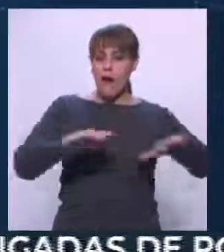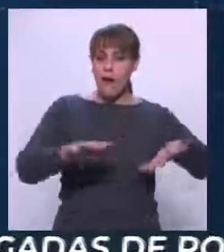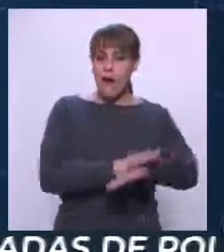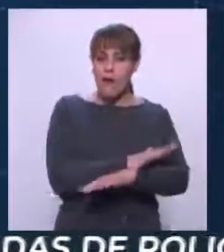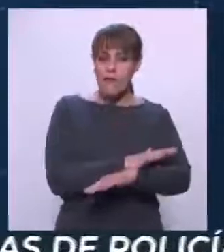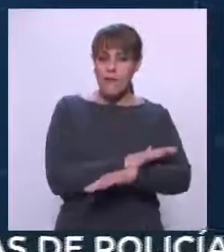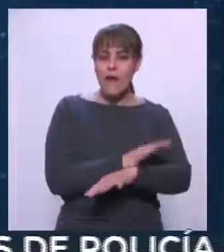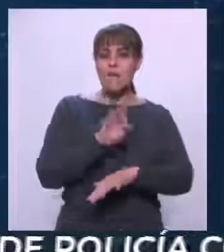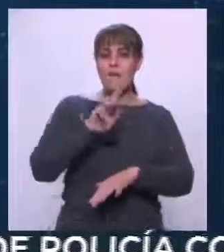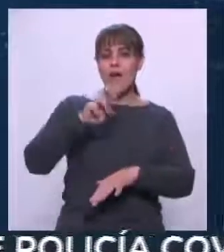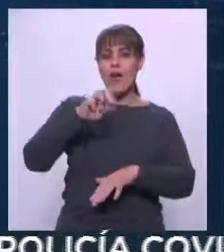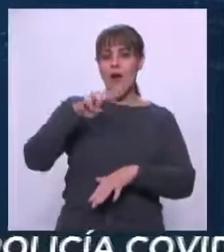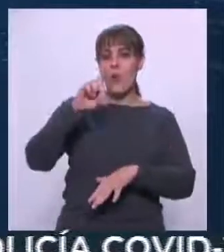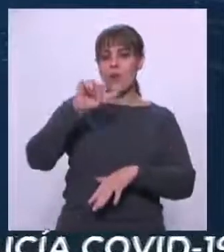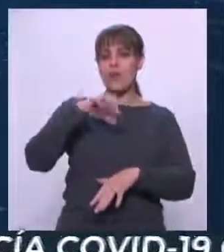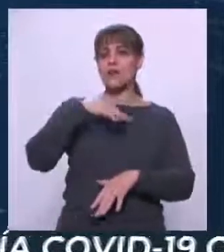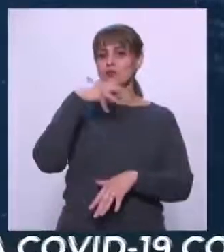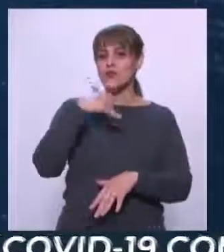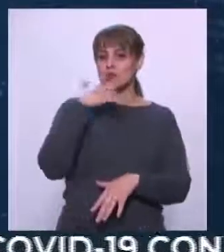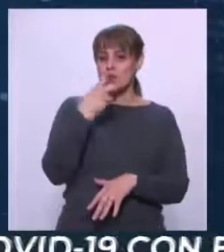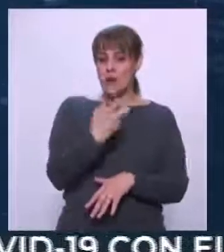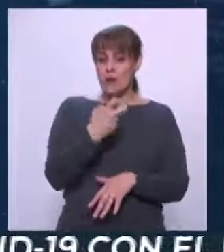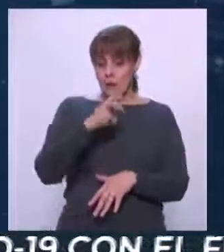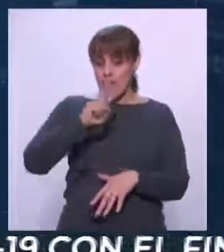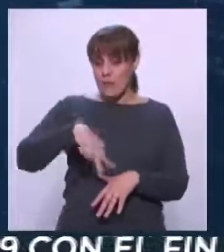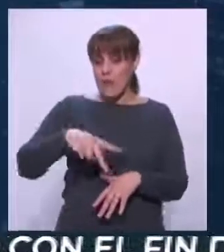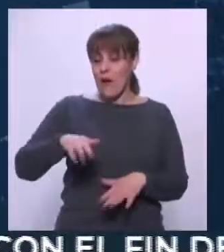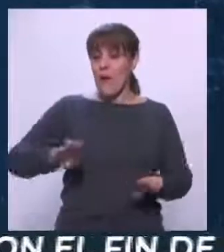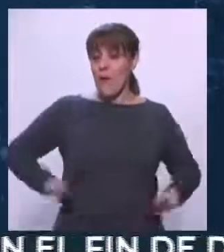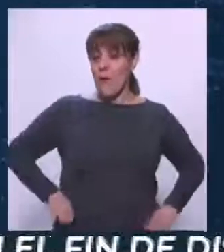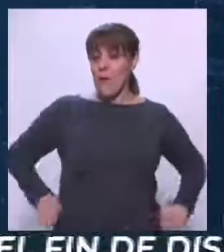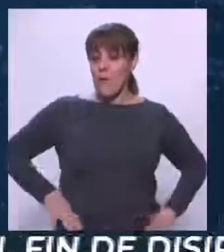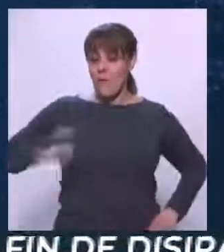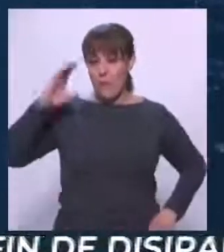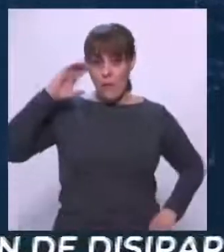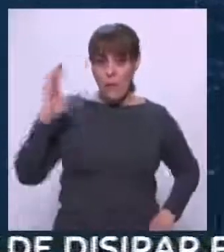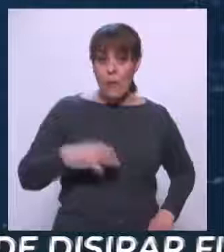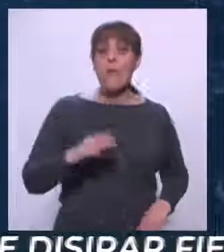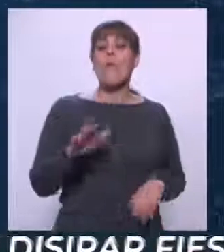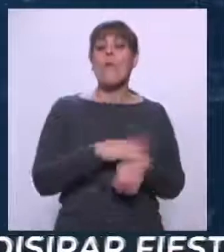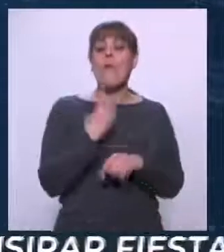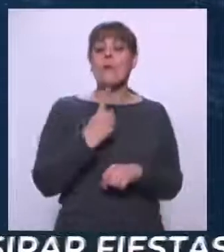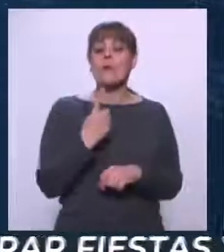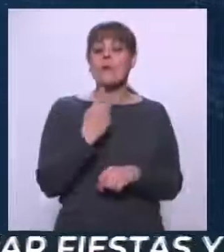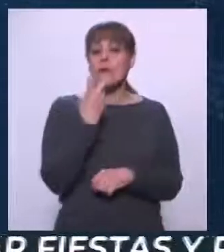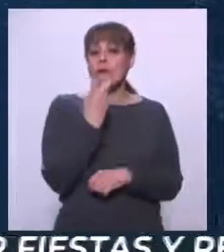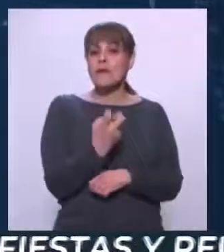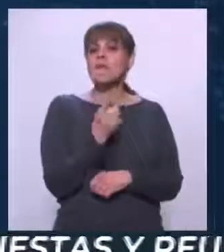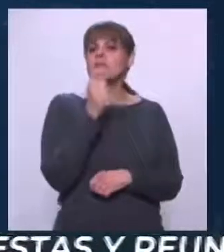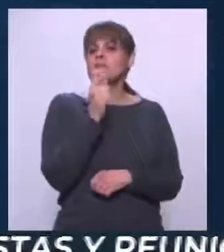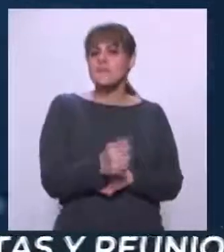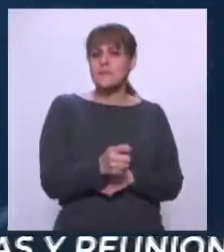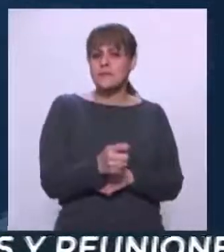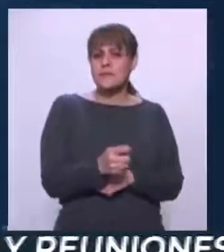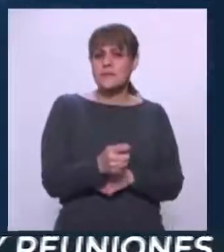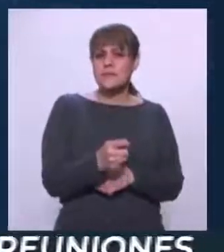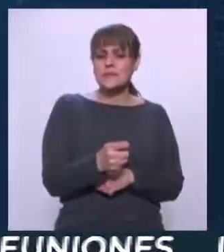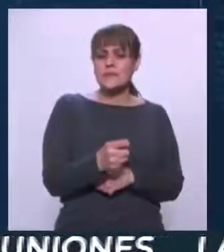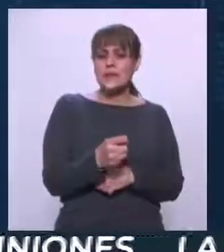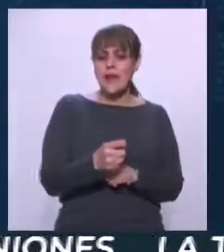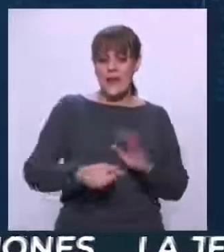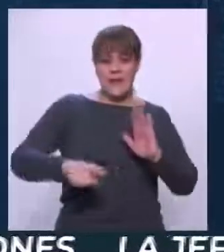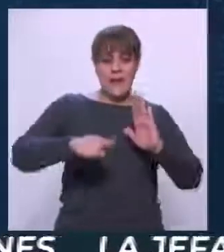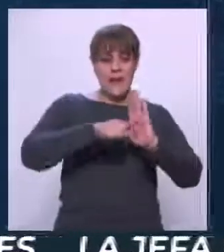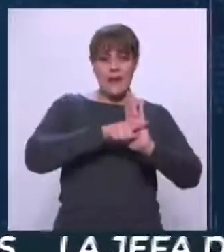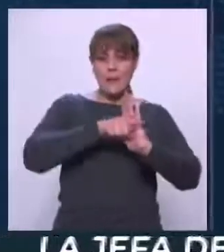hacer fraude, es una conducta criminal porque tiene un efecto en la vida de